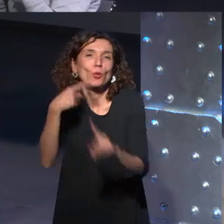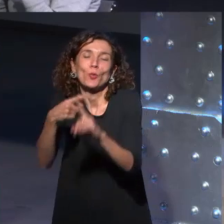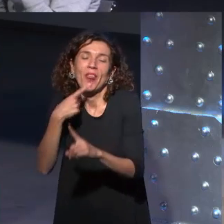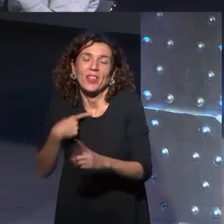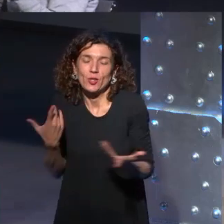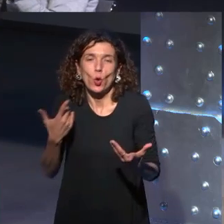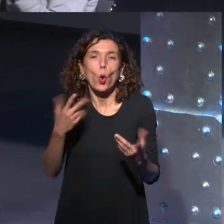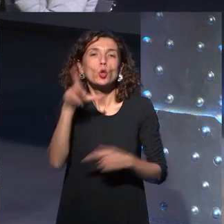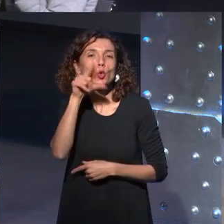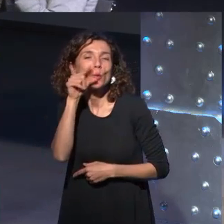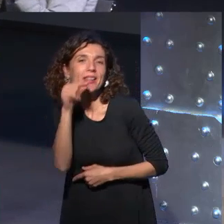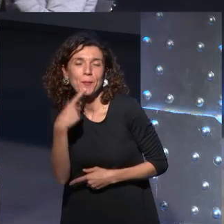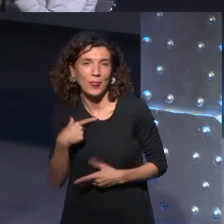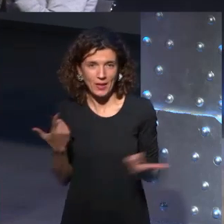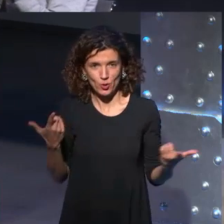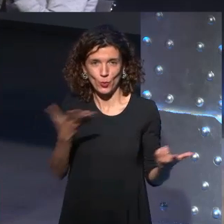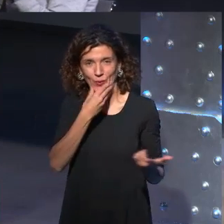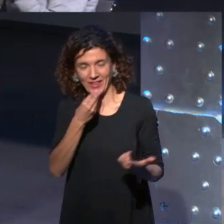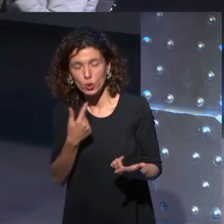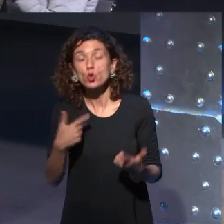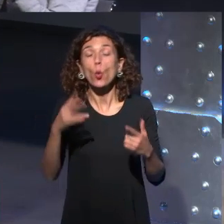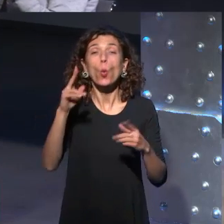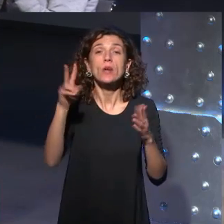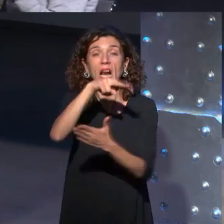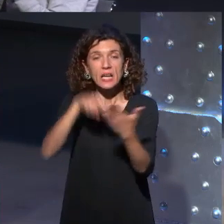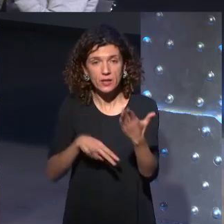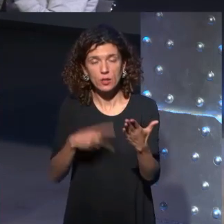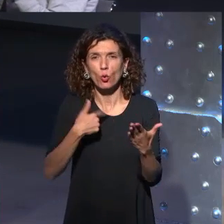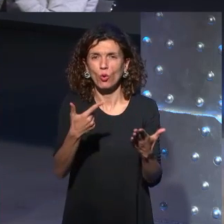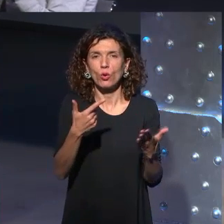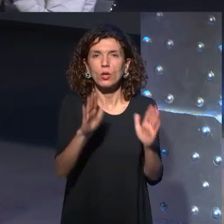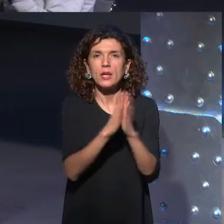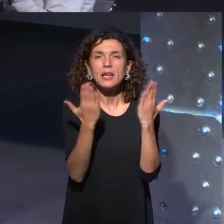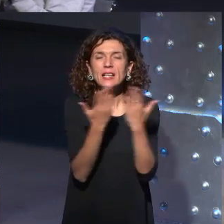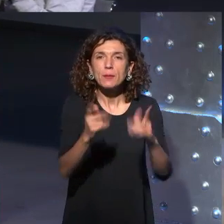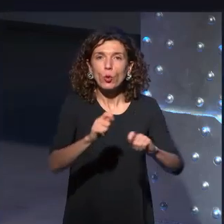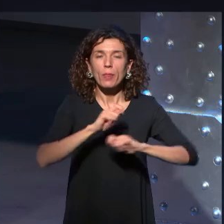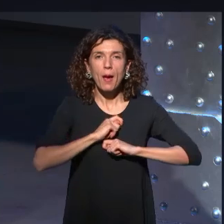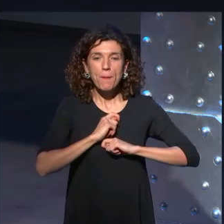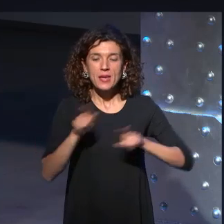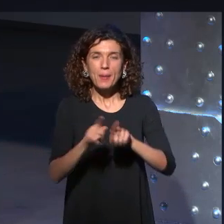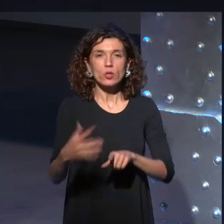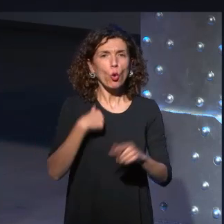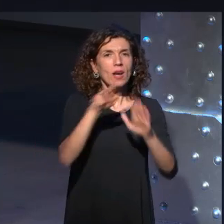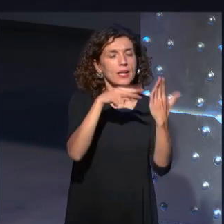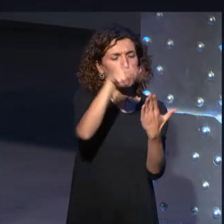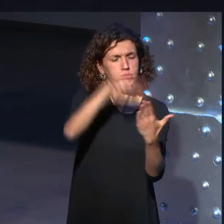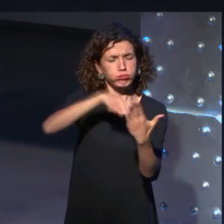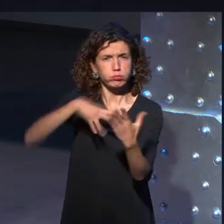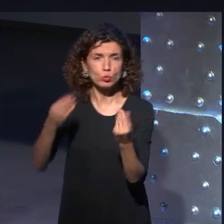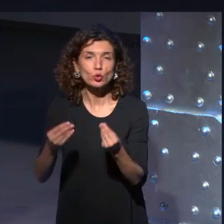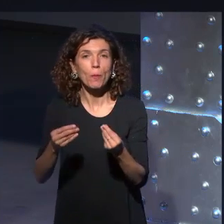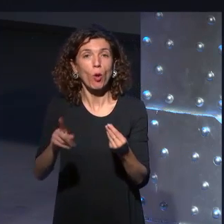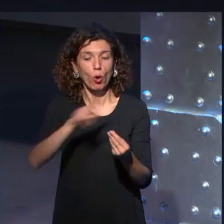porque es que una lectora dijo, yo siempre había devorado libros, pero nunca un libro me había devorado a mí. Me encantó la